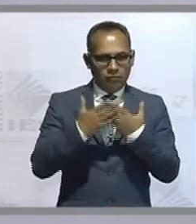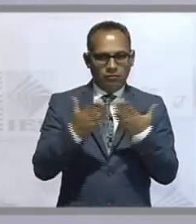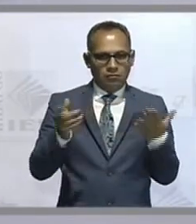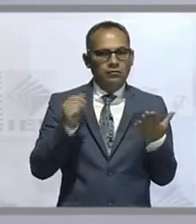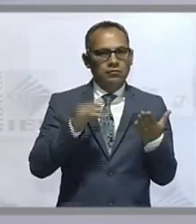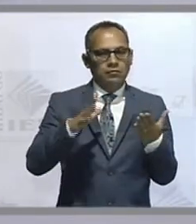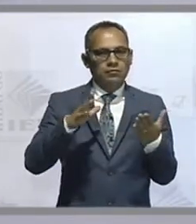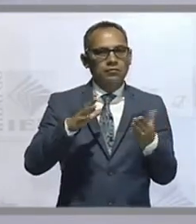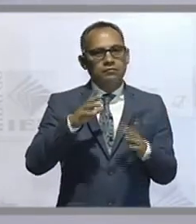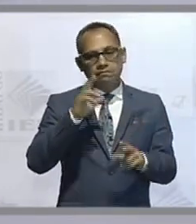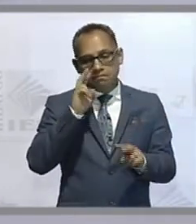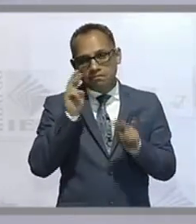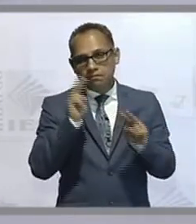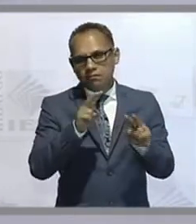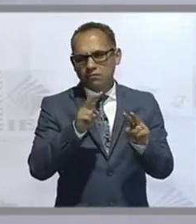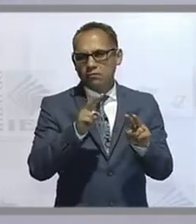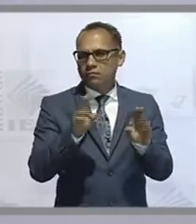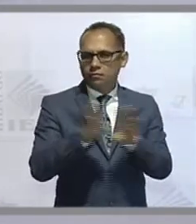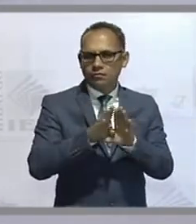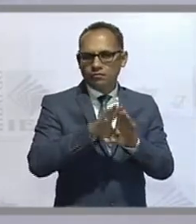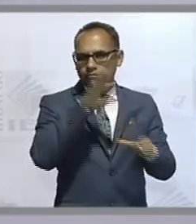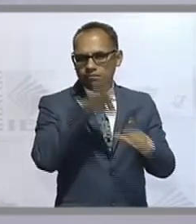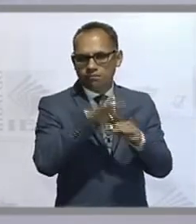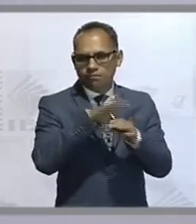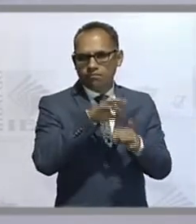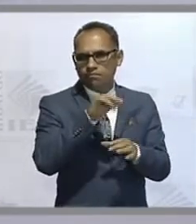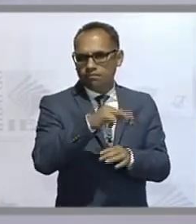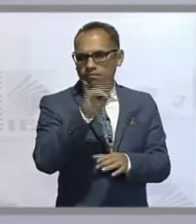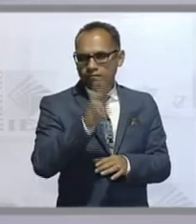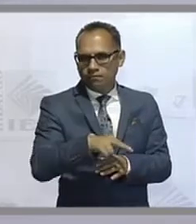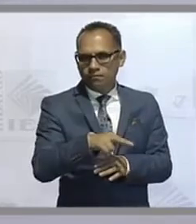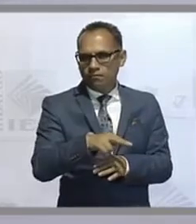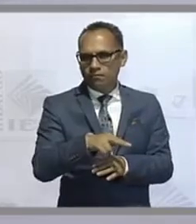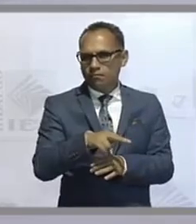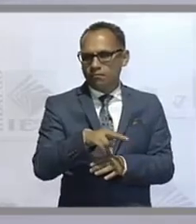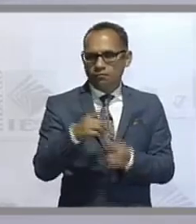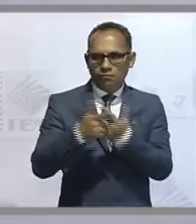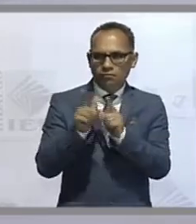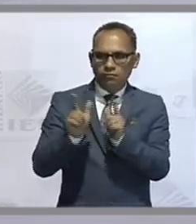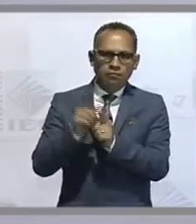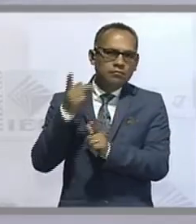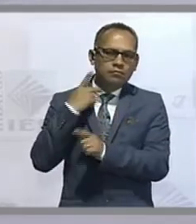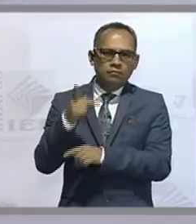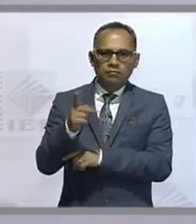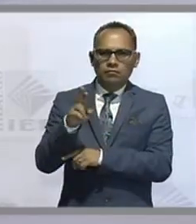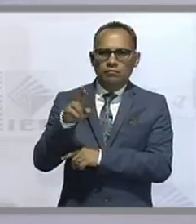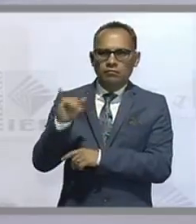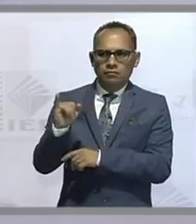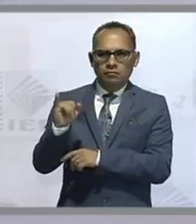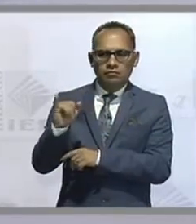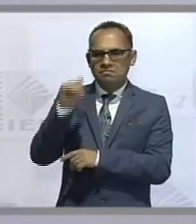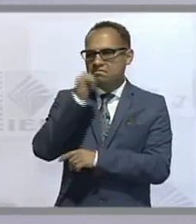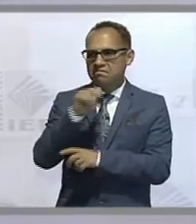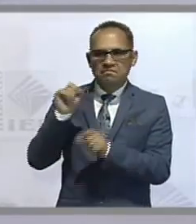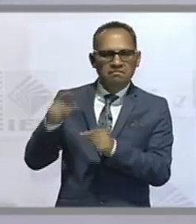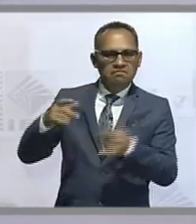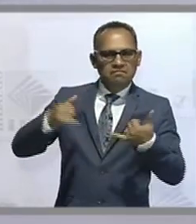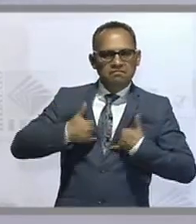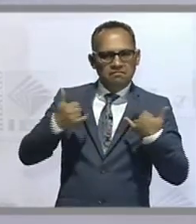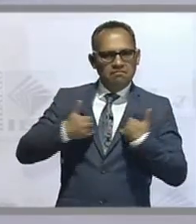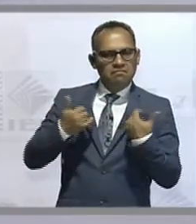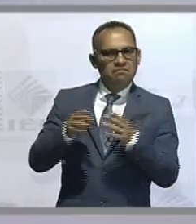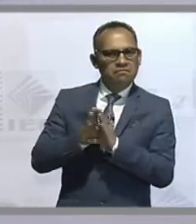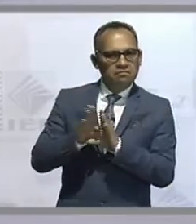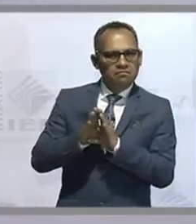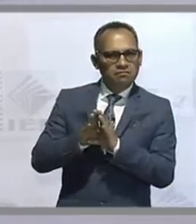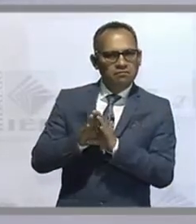visión electorera el pri ha usado a los jóvenes siempre como los ha acarreado a sus mítines los ha